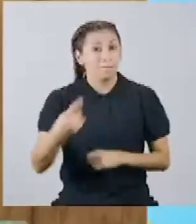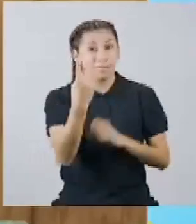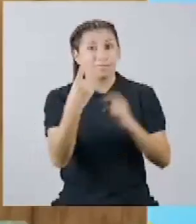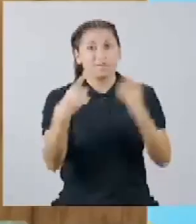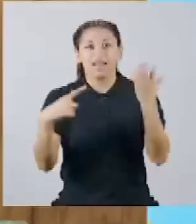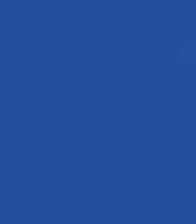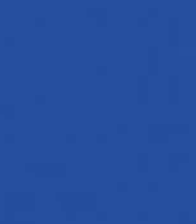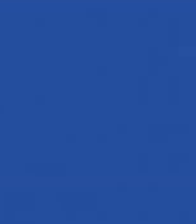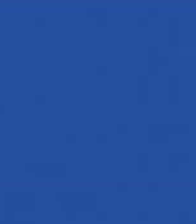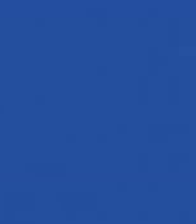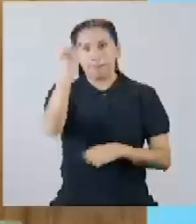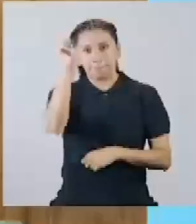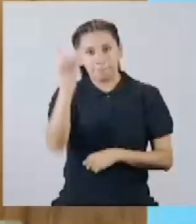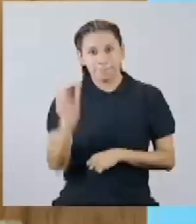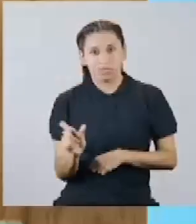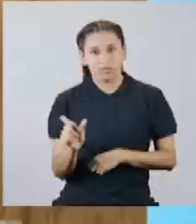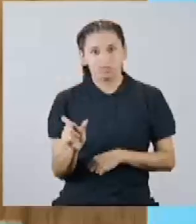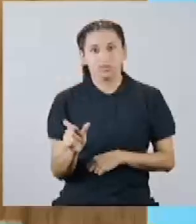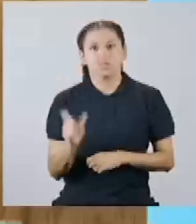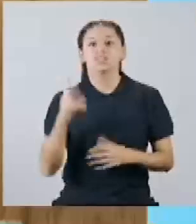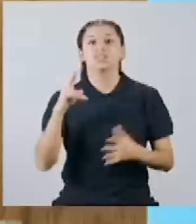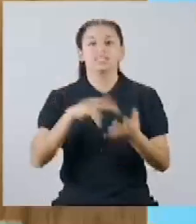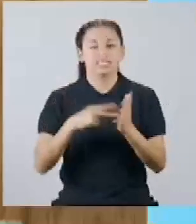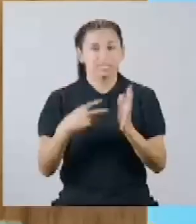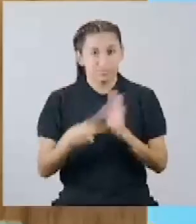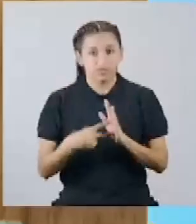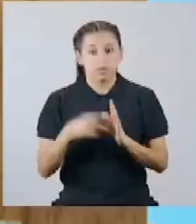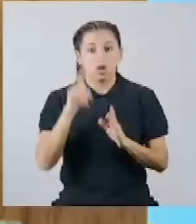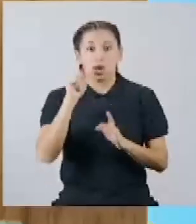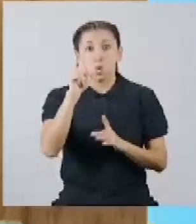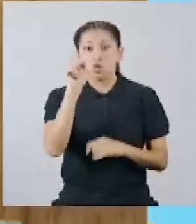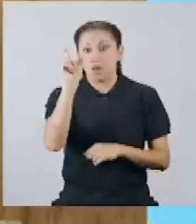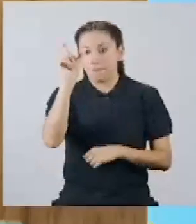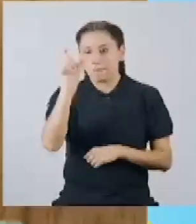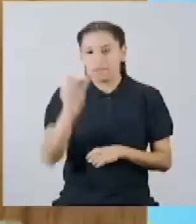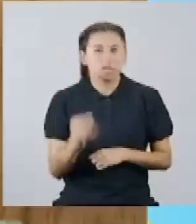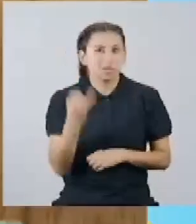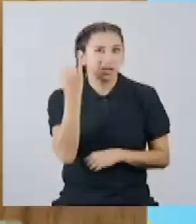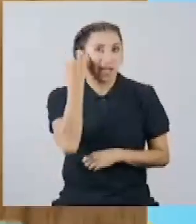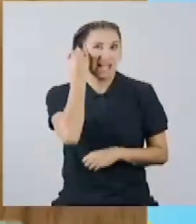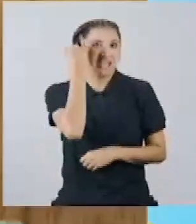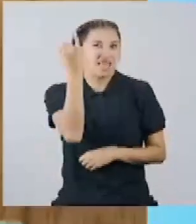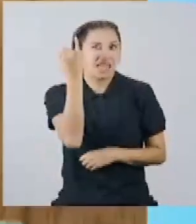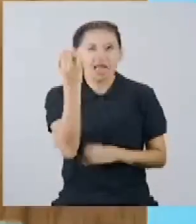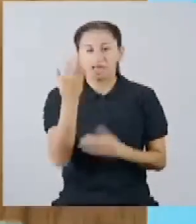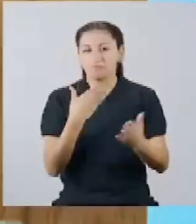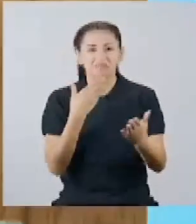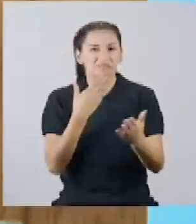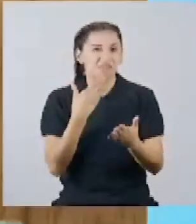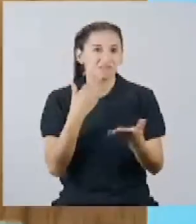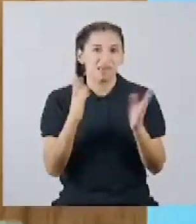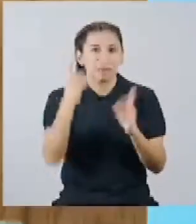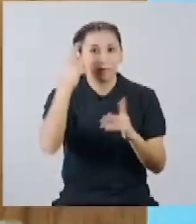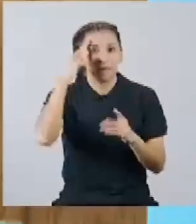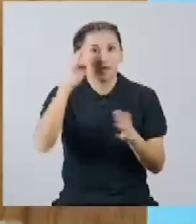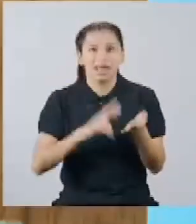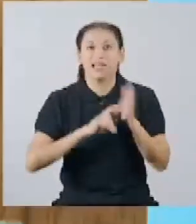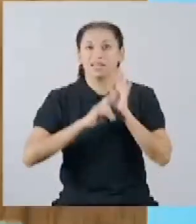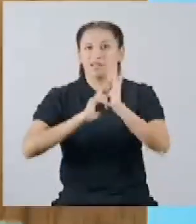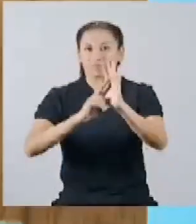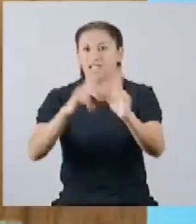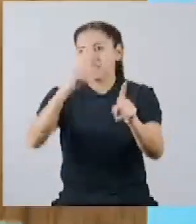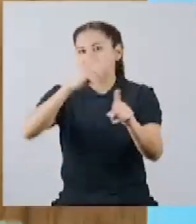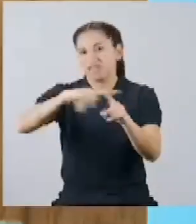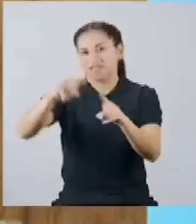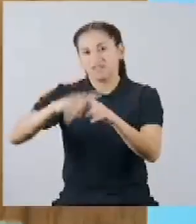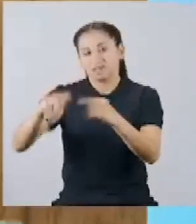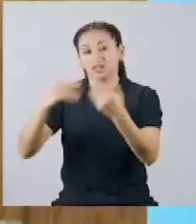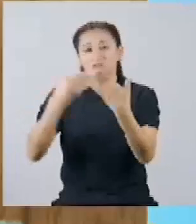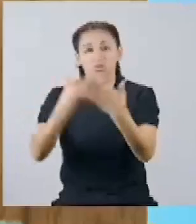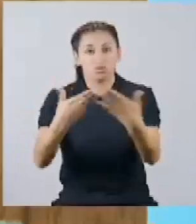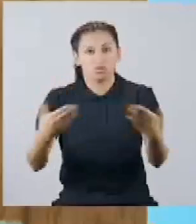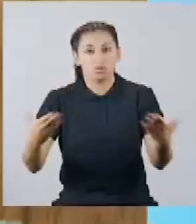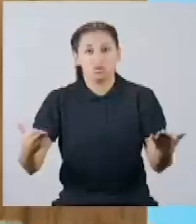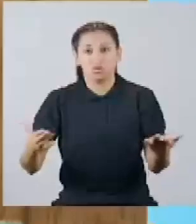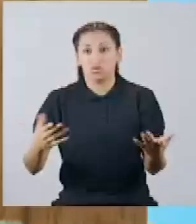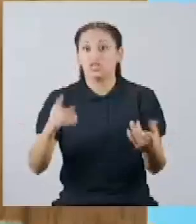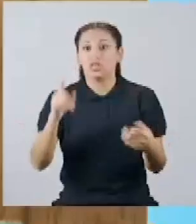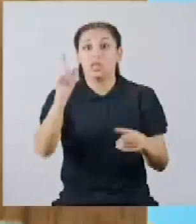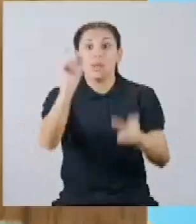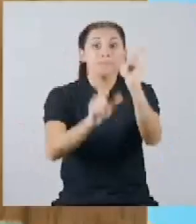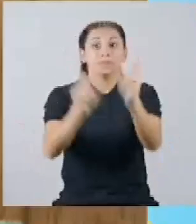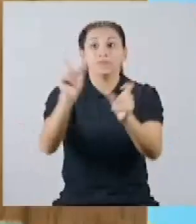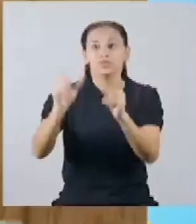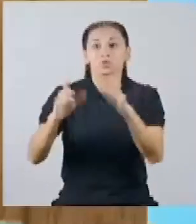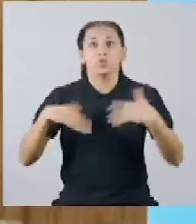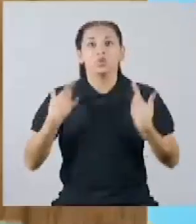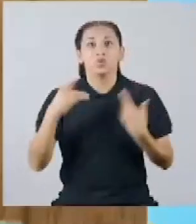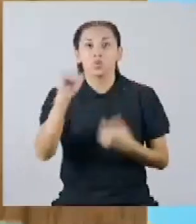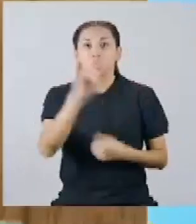técnica persona. Consiste en crear un personaje imaginario para representar los diferentes tipos de usuarios que pueden utilizar